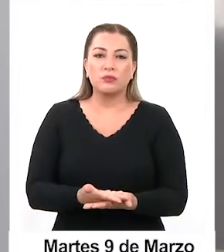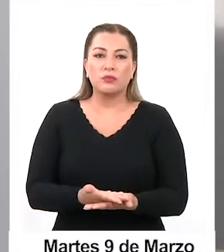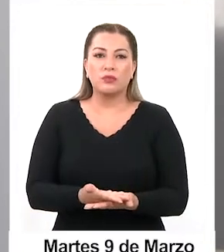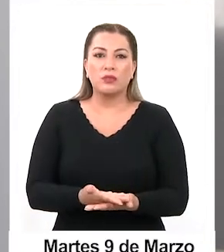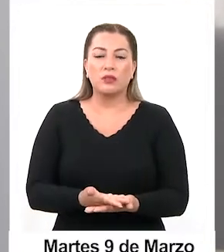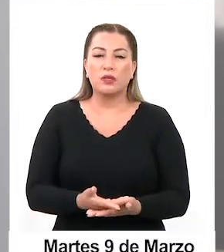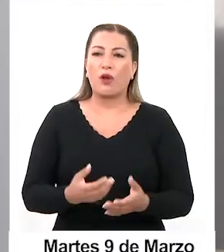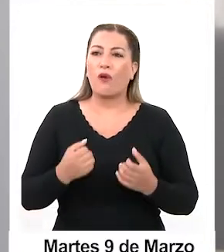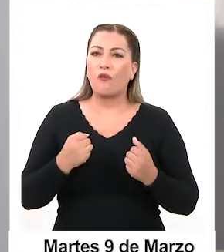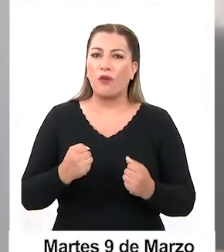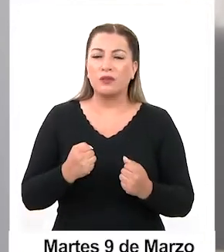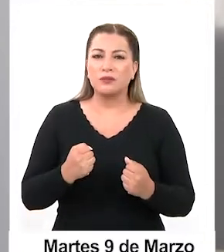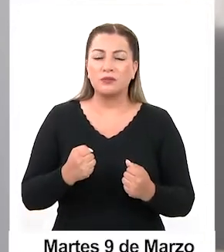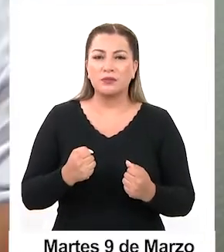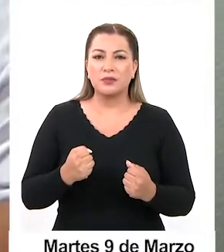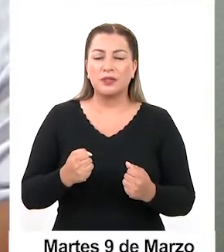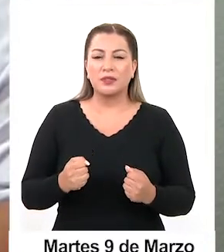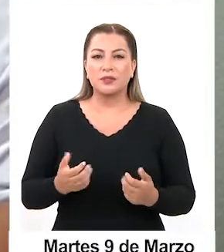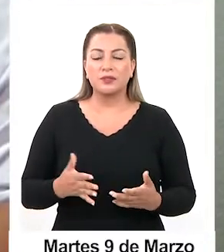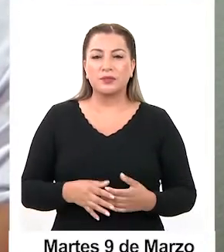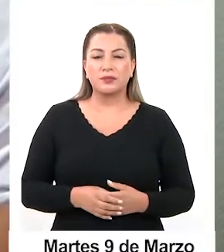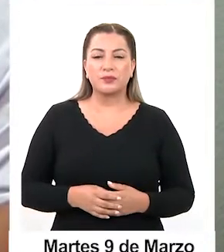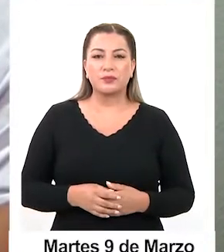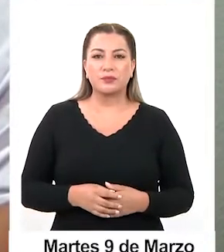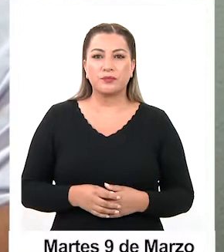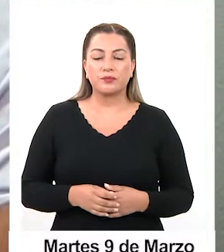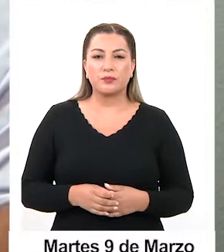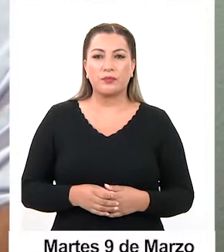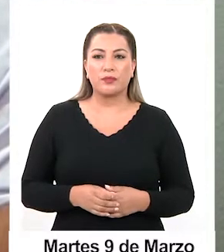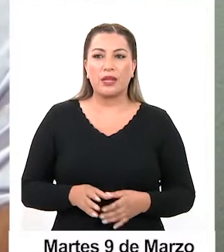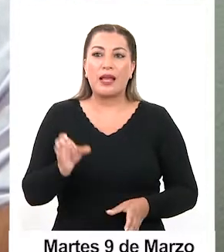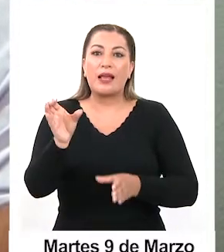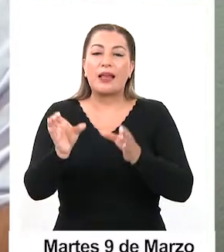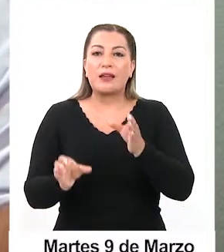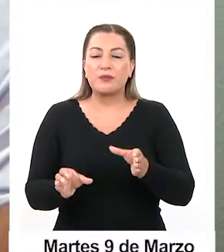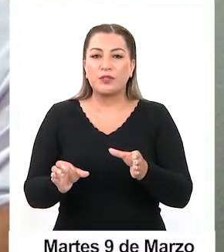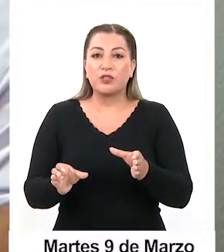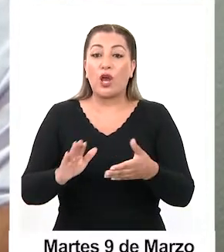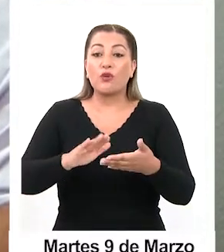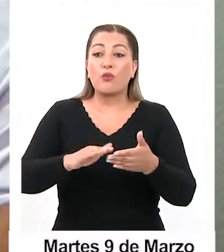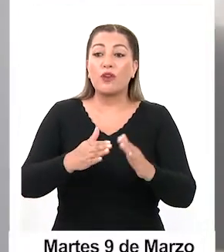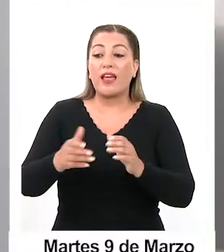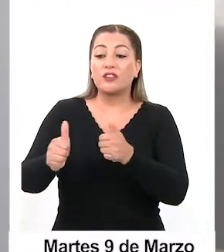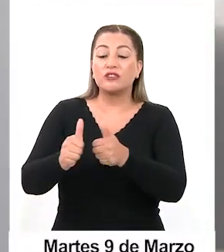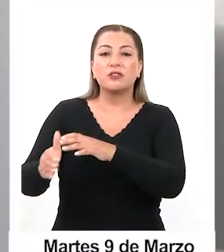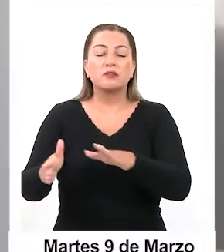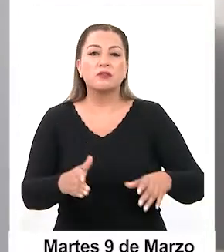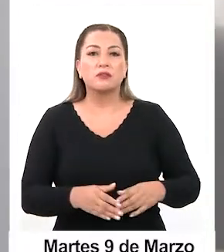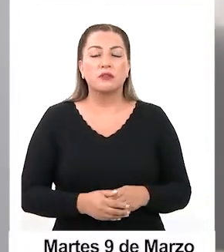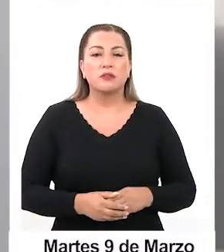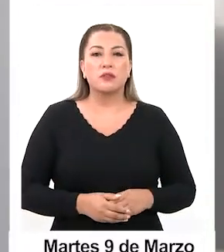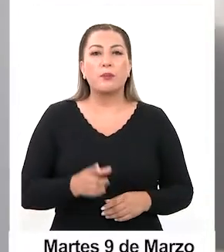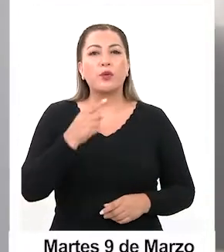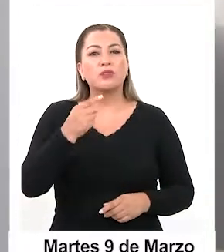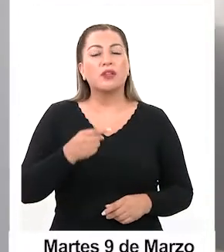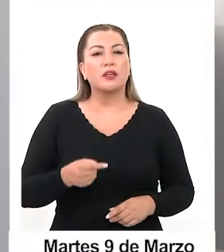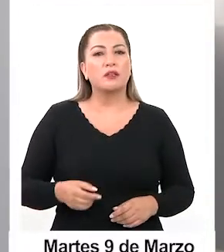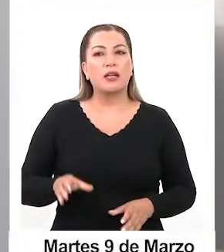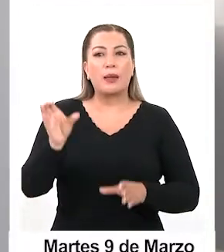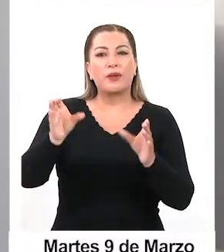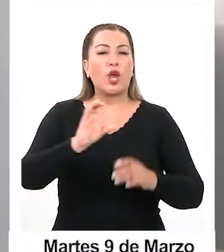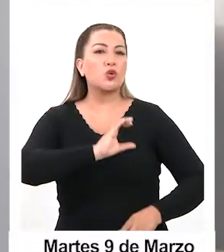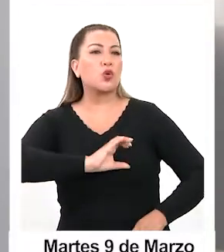una fuerte composición conductual o mejor dicho, comunitaria. Y usted lo decía, ¿cómo valora el comportamiento de